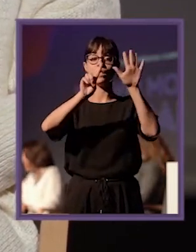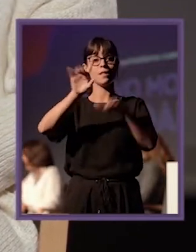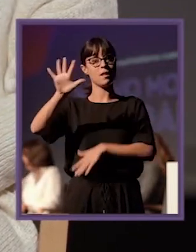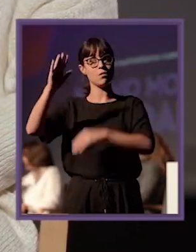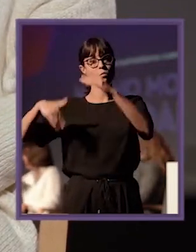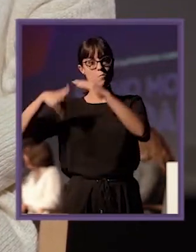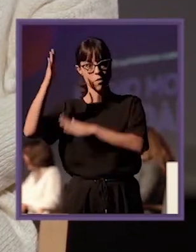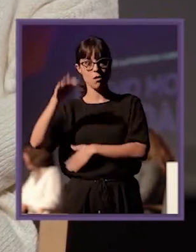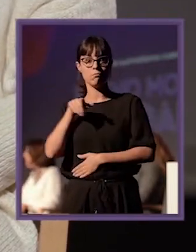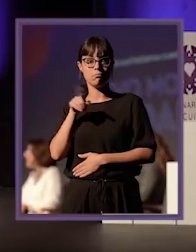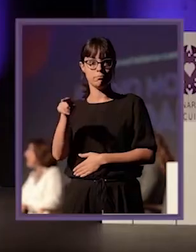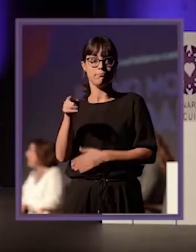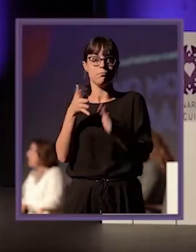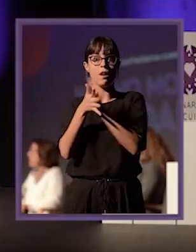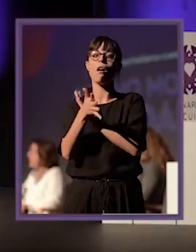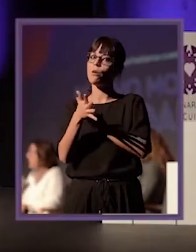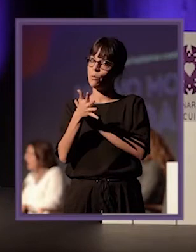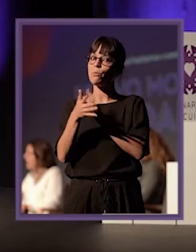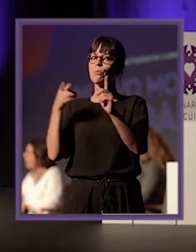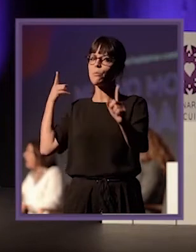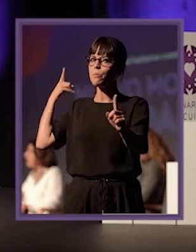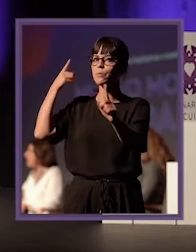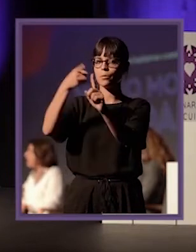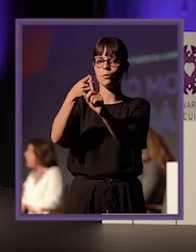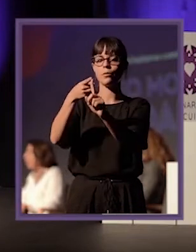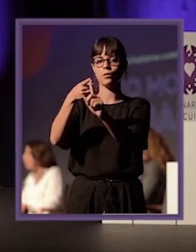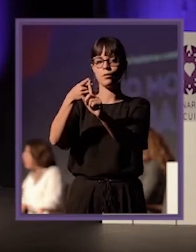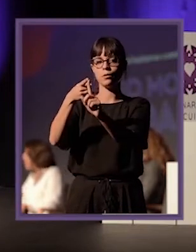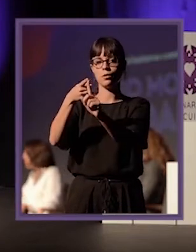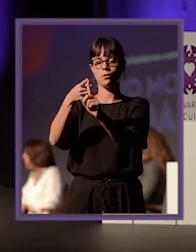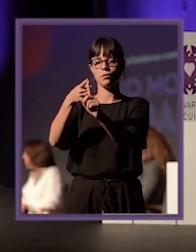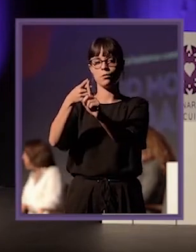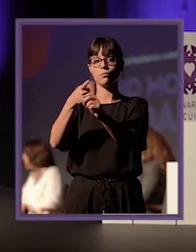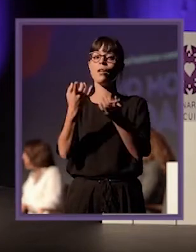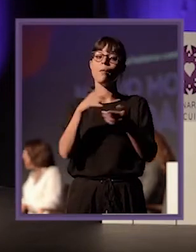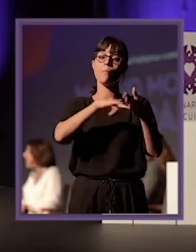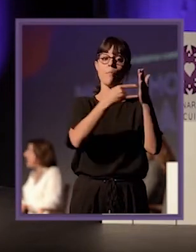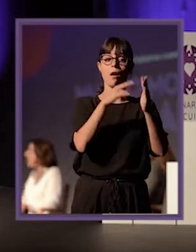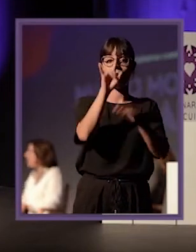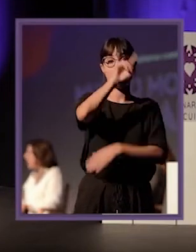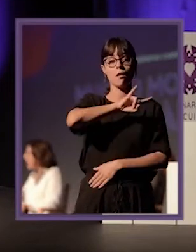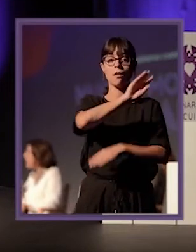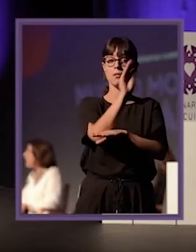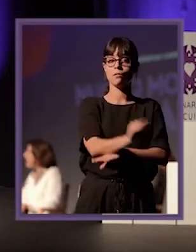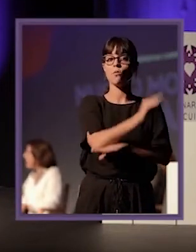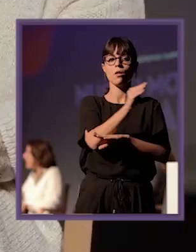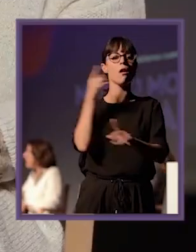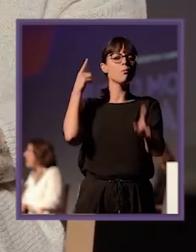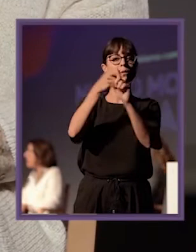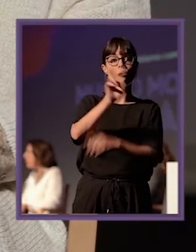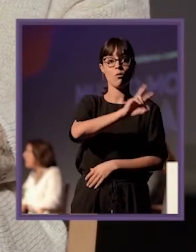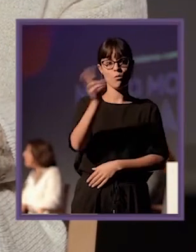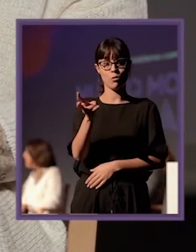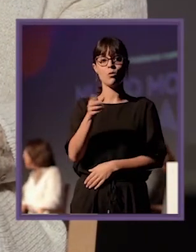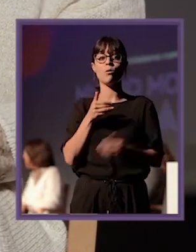a abordar enorme. Pues Canarias Te Cuide se pone otro reto, muchísimo mayor, y es incorporar en esos 15 años